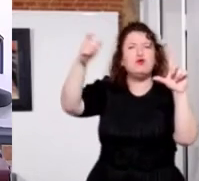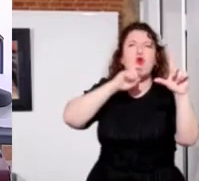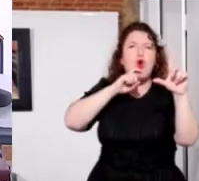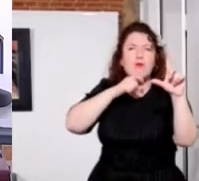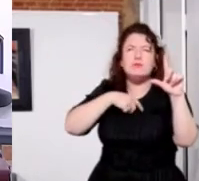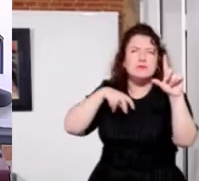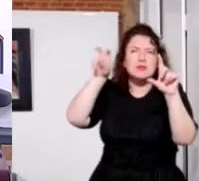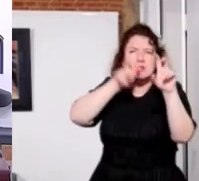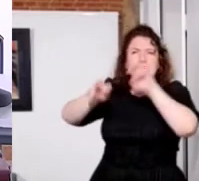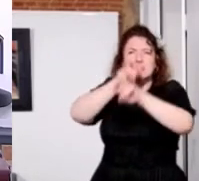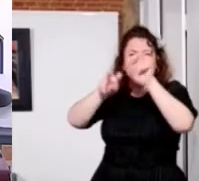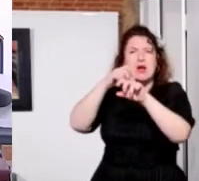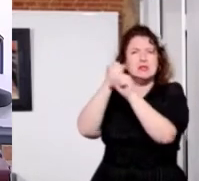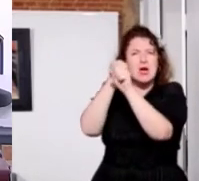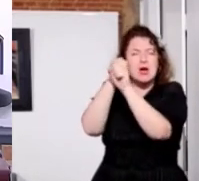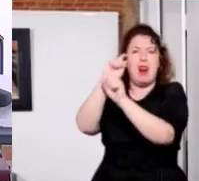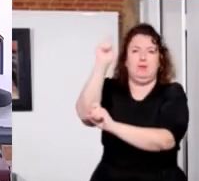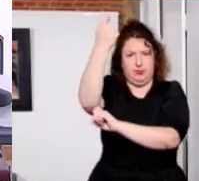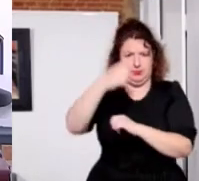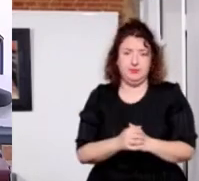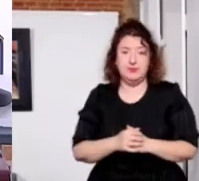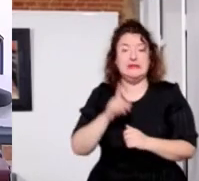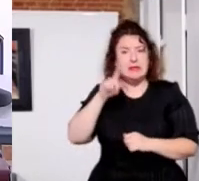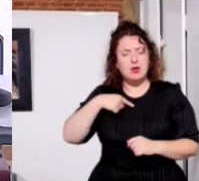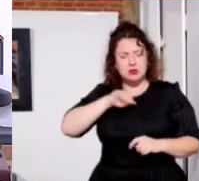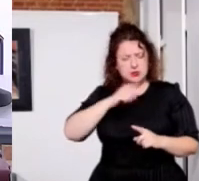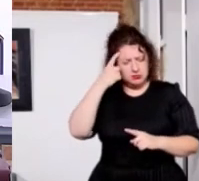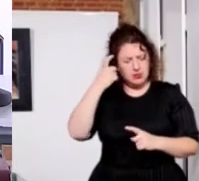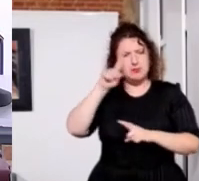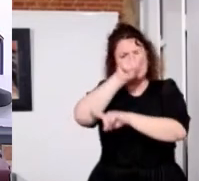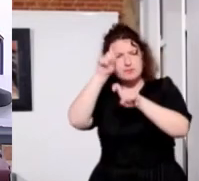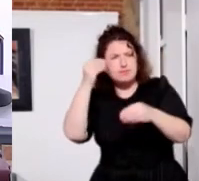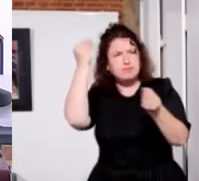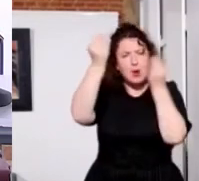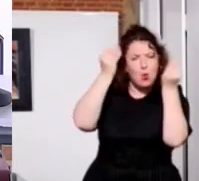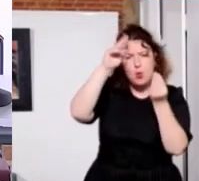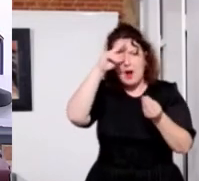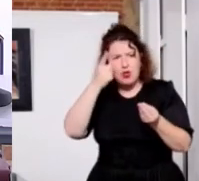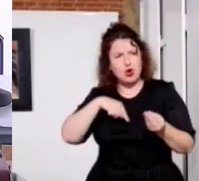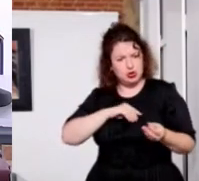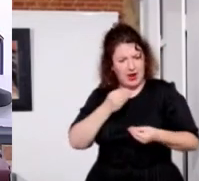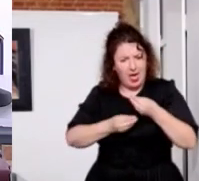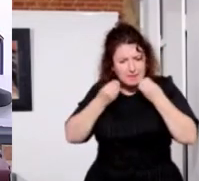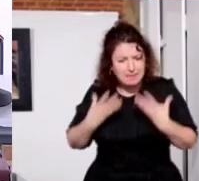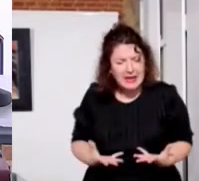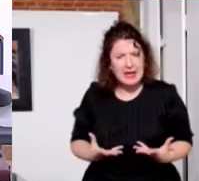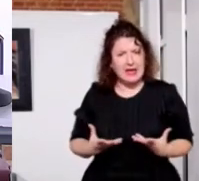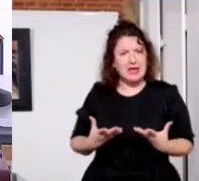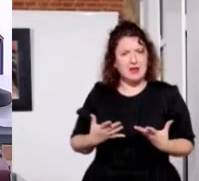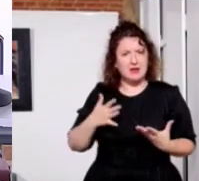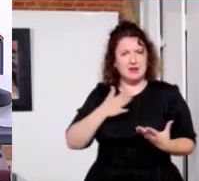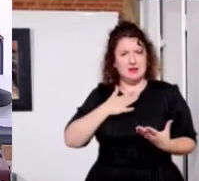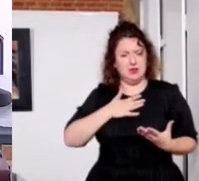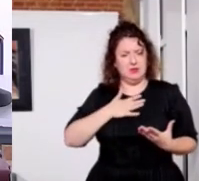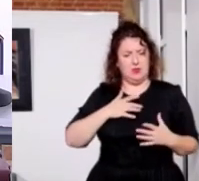tengamos también esa constante preocupación e interrogante por estar también buscando nuestro lugar en nuestro